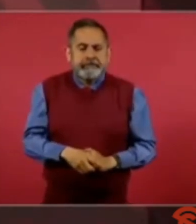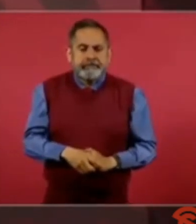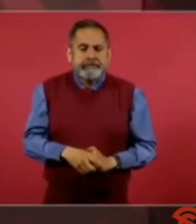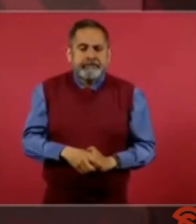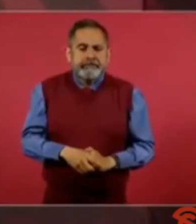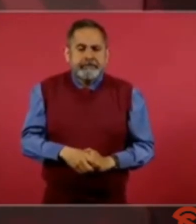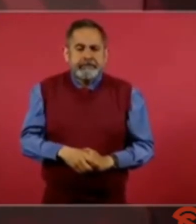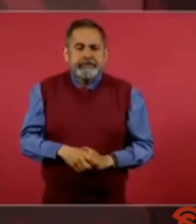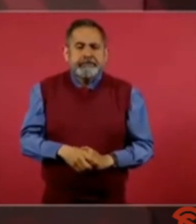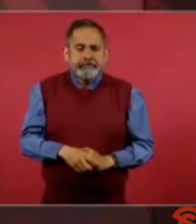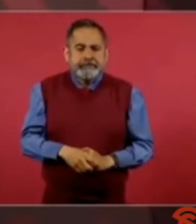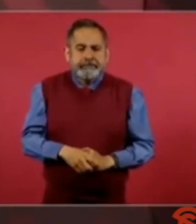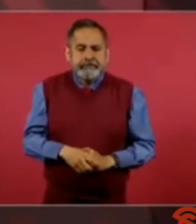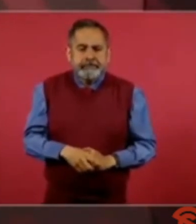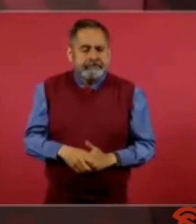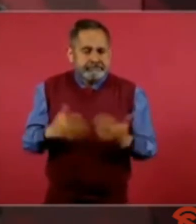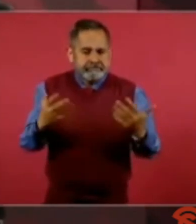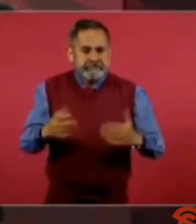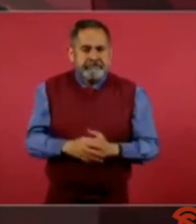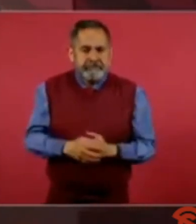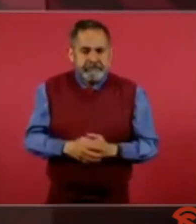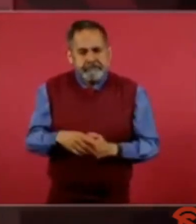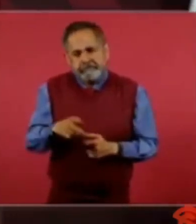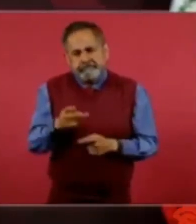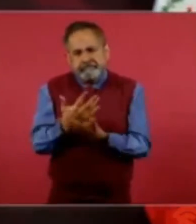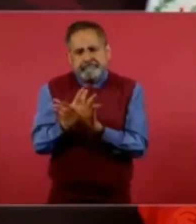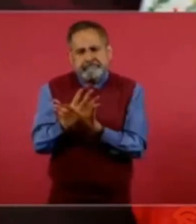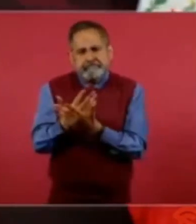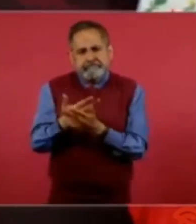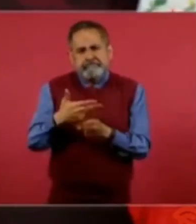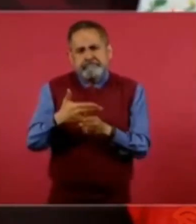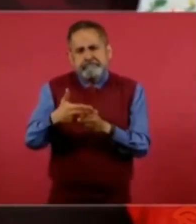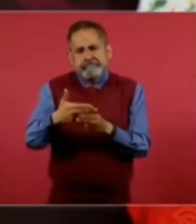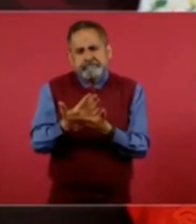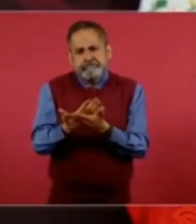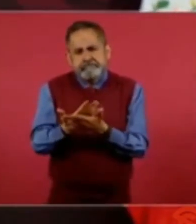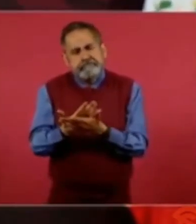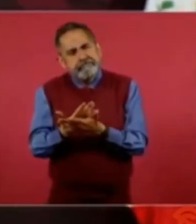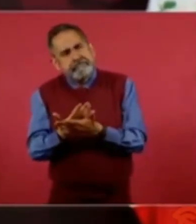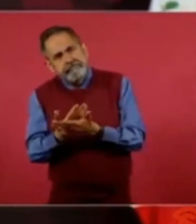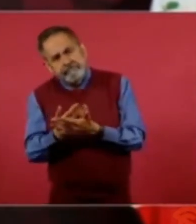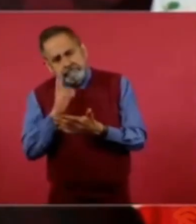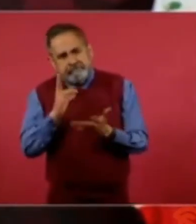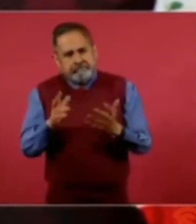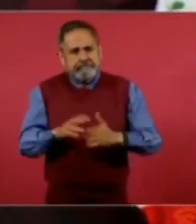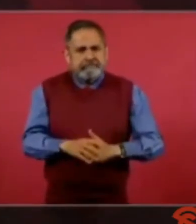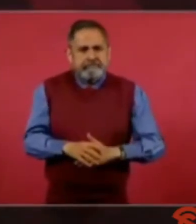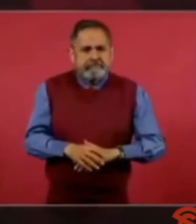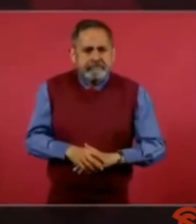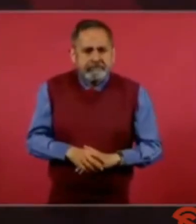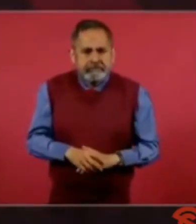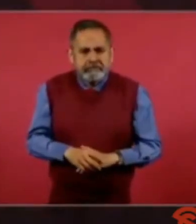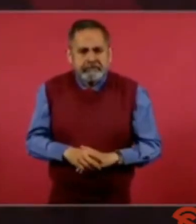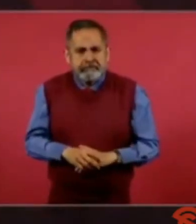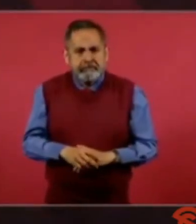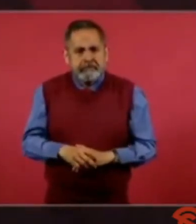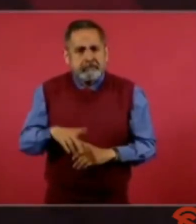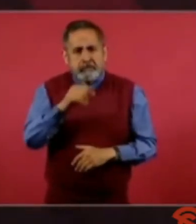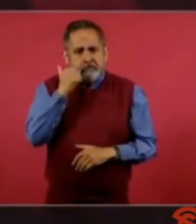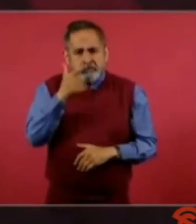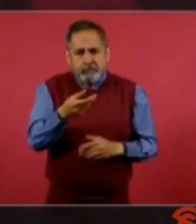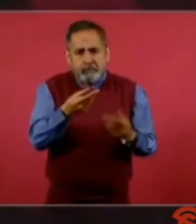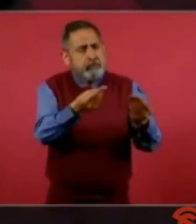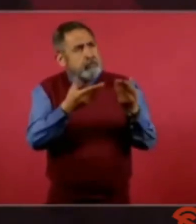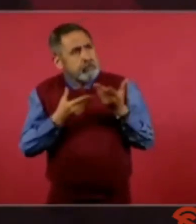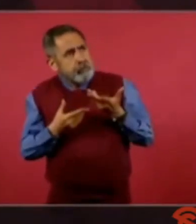traicionar Entonces vamos a esperar también si no nos quieren mandar la información